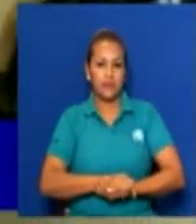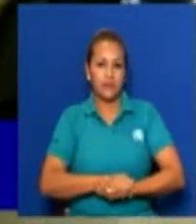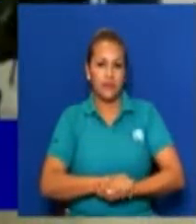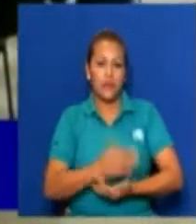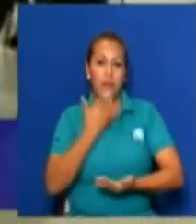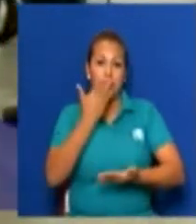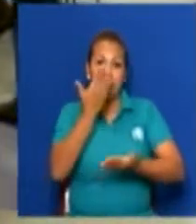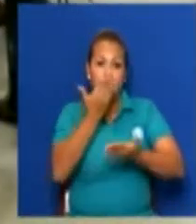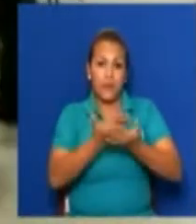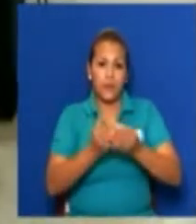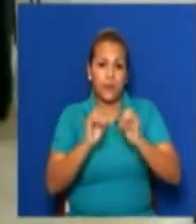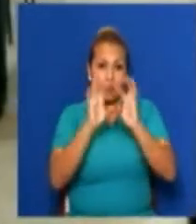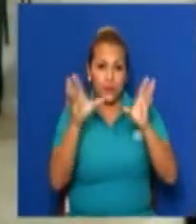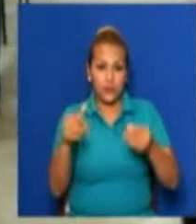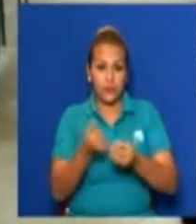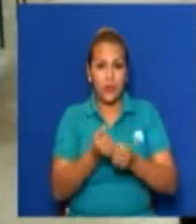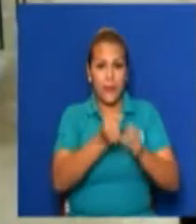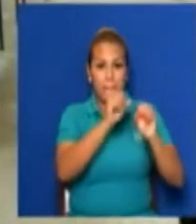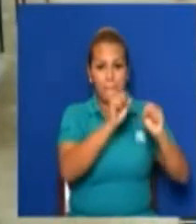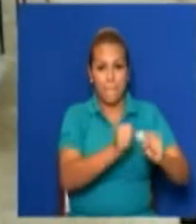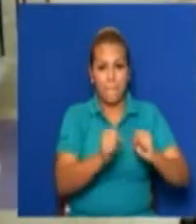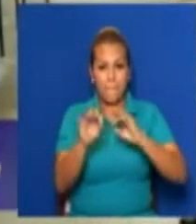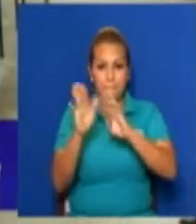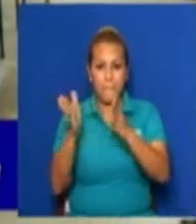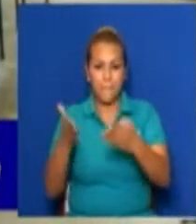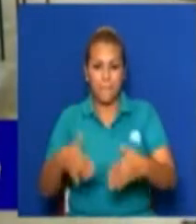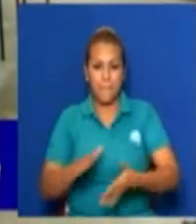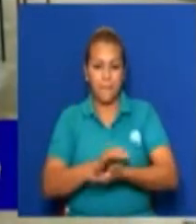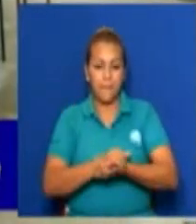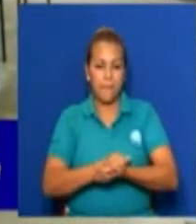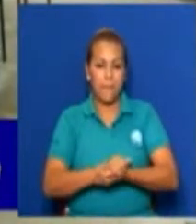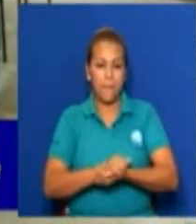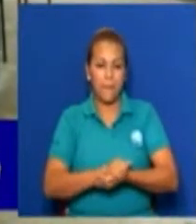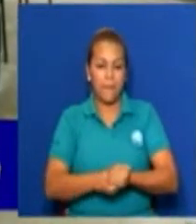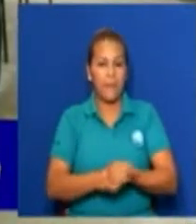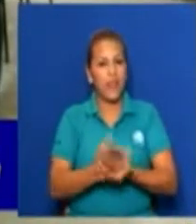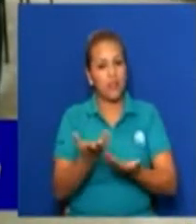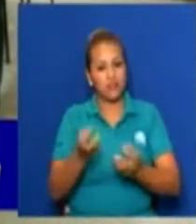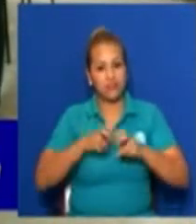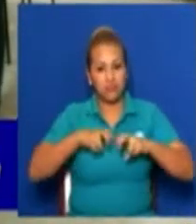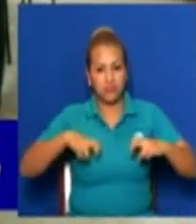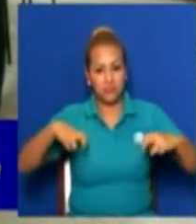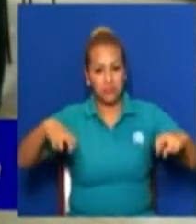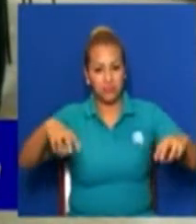Buenos días, compañeros y compañeras, compañeras que presiden la mesa.